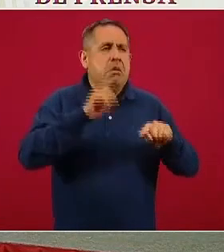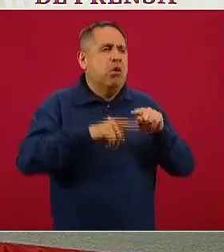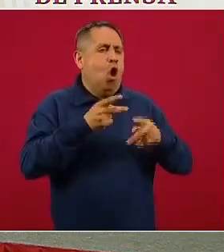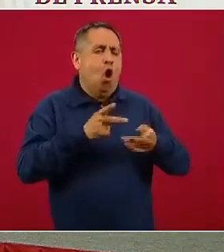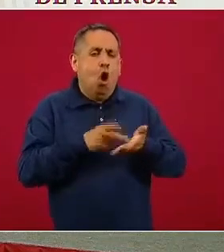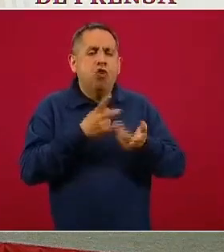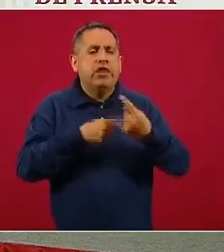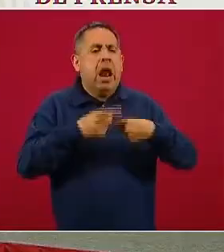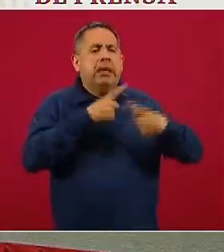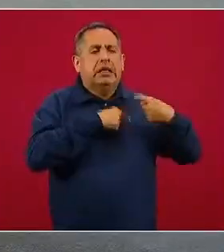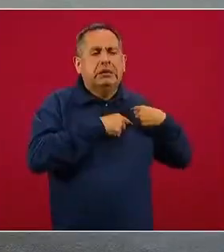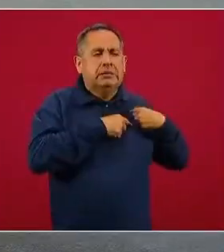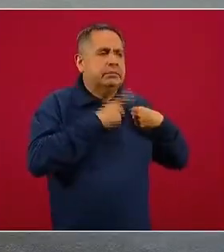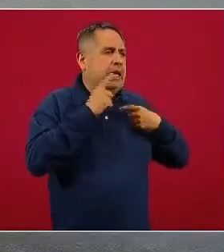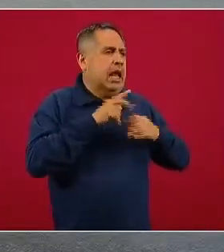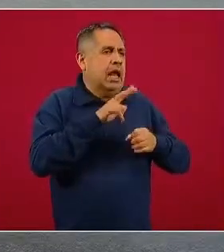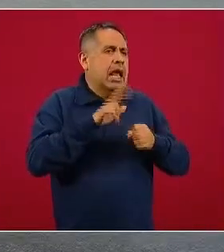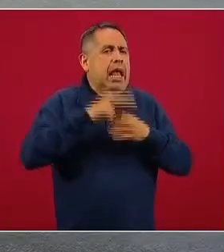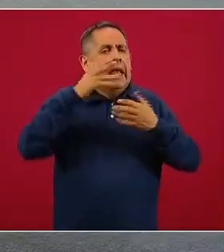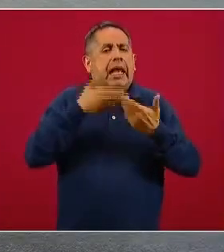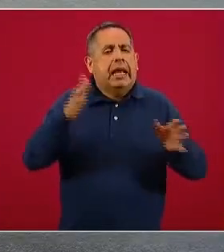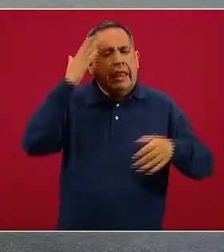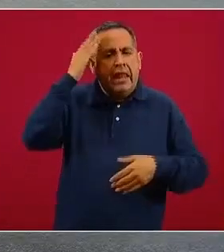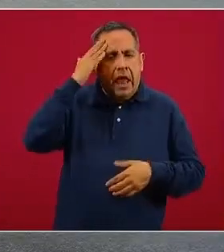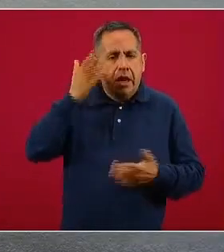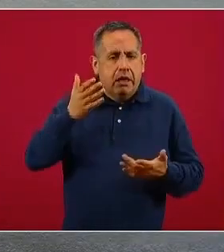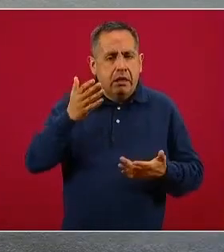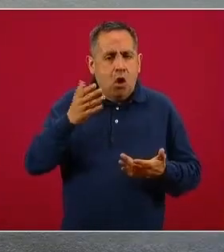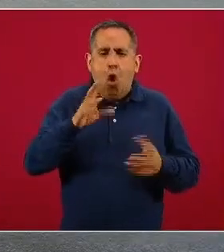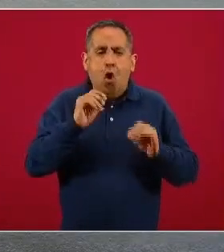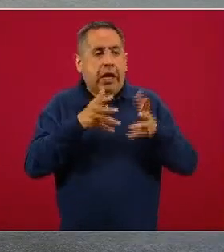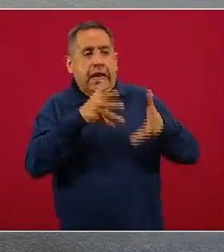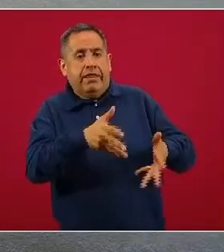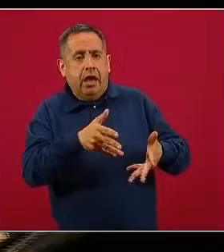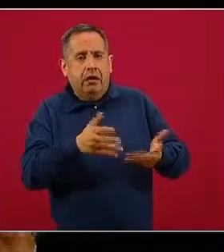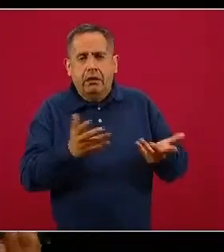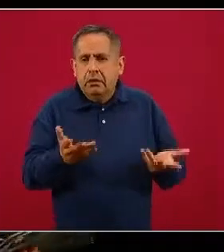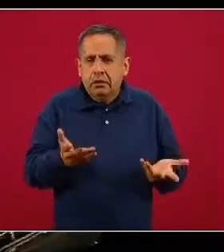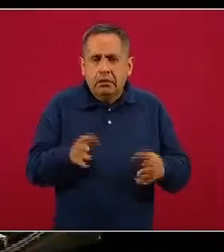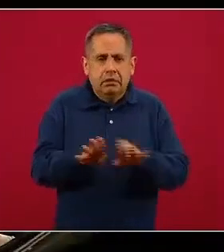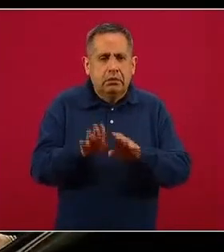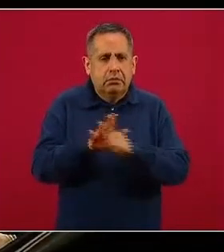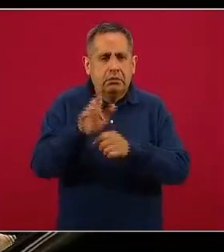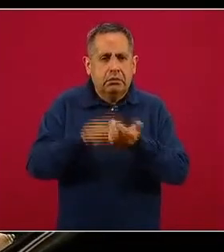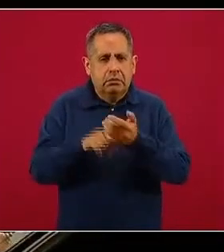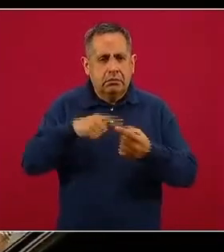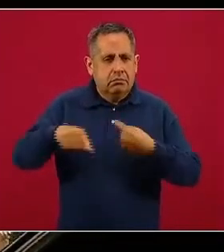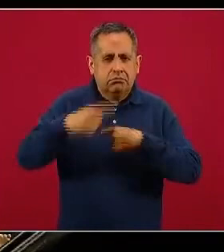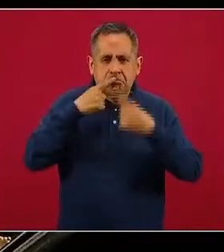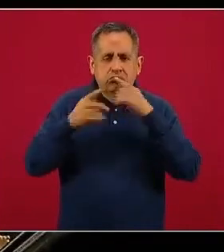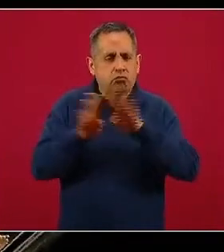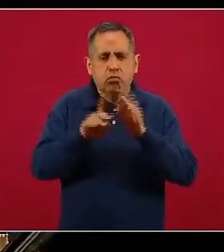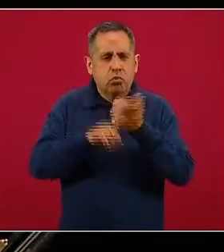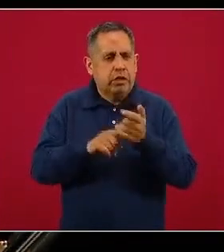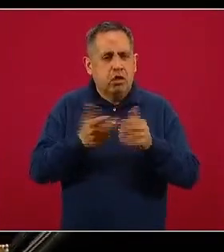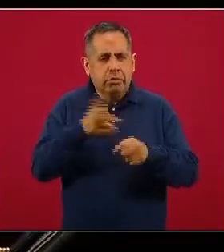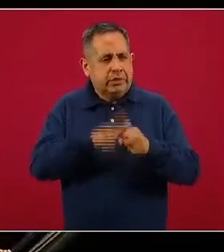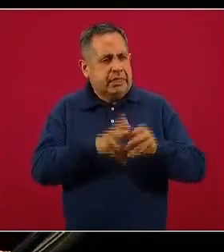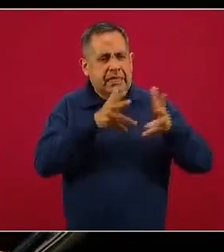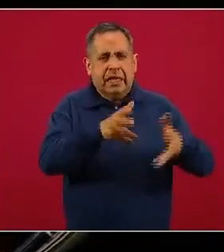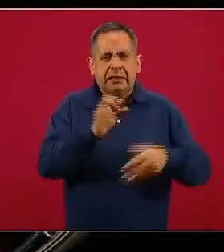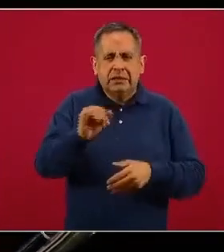esta situación de hacer la convergencia y que pues toda unidad a lo mejor se quede ya con un ala permanente de